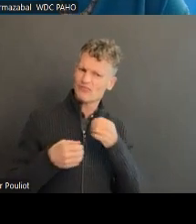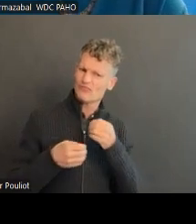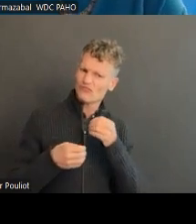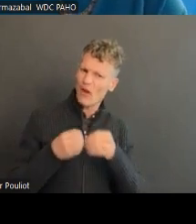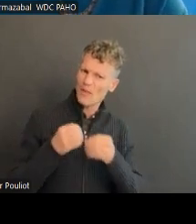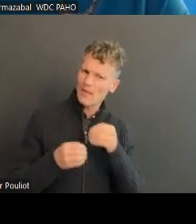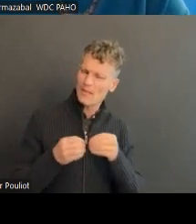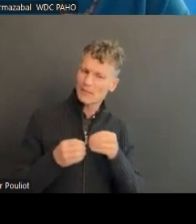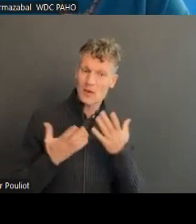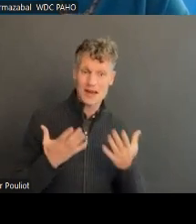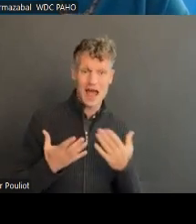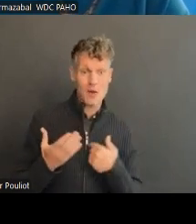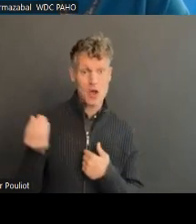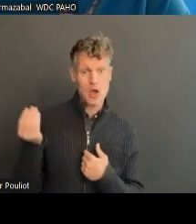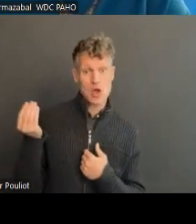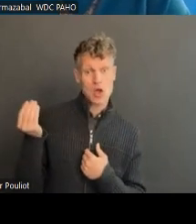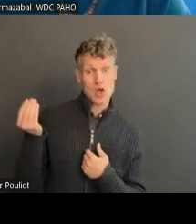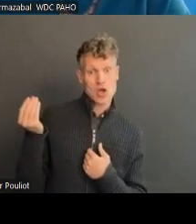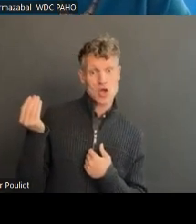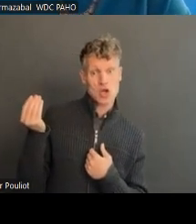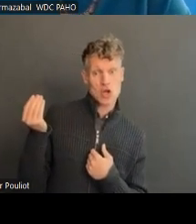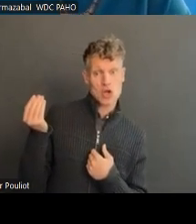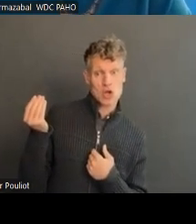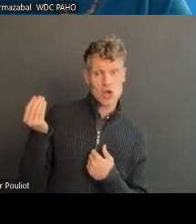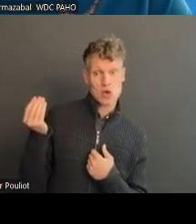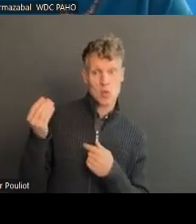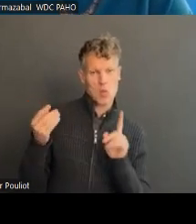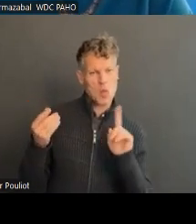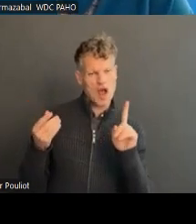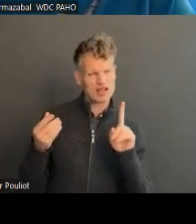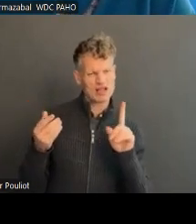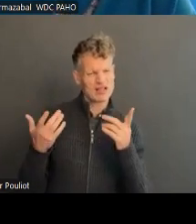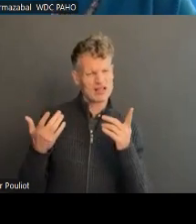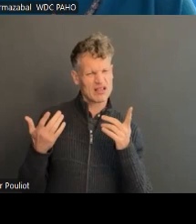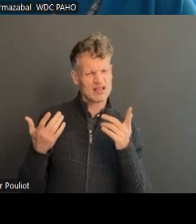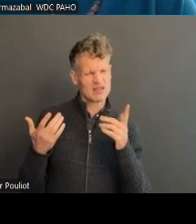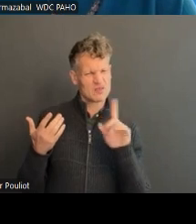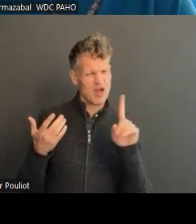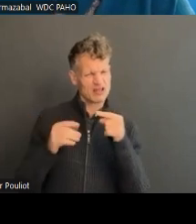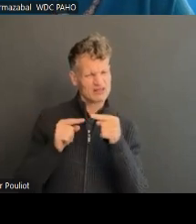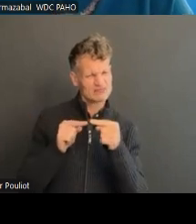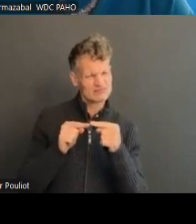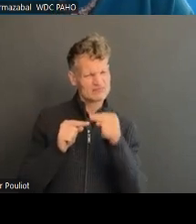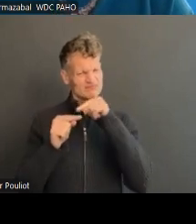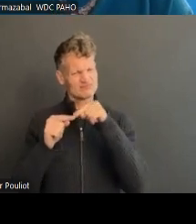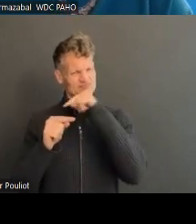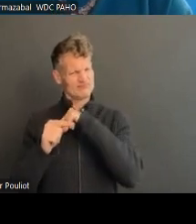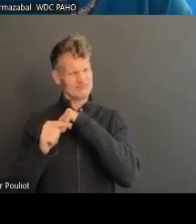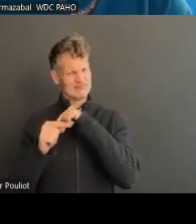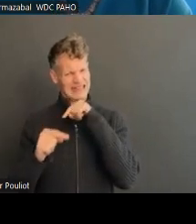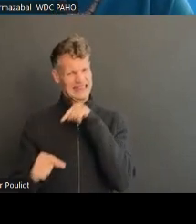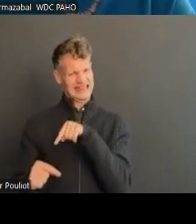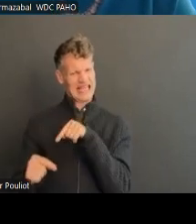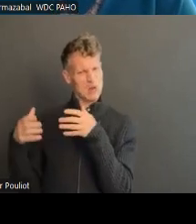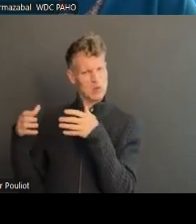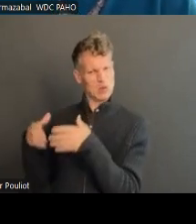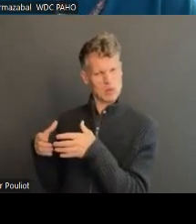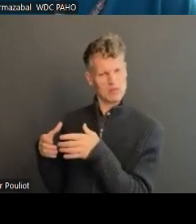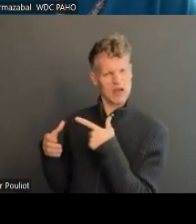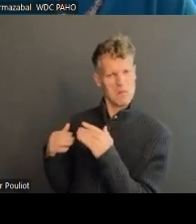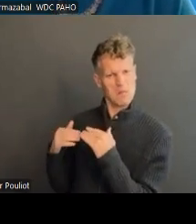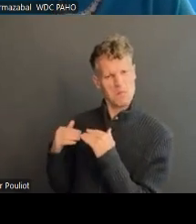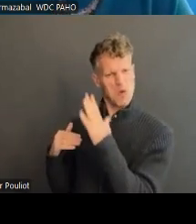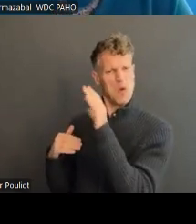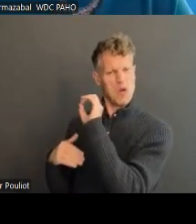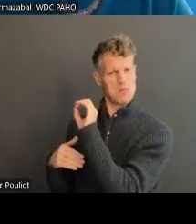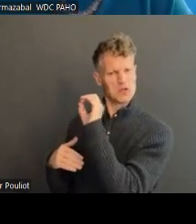esta población o grupo social o territorio tiene mayores problemas de salud que otros? Que Marta nos